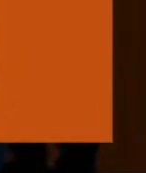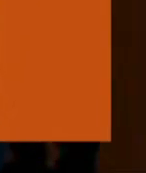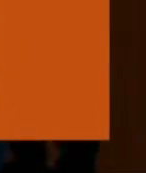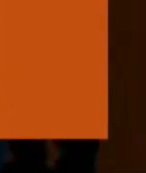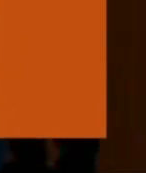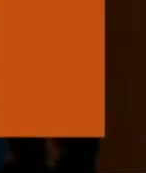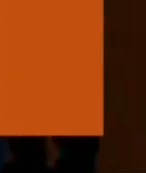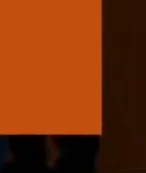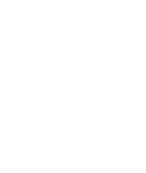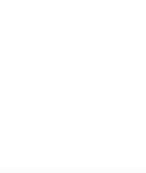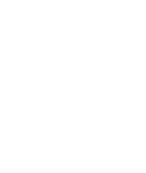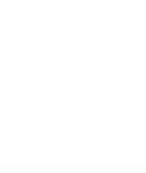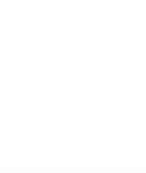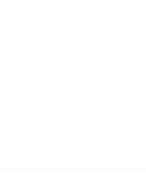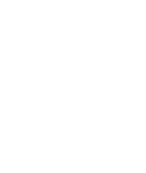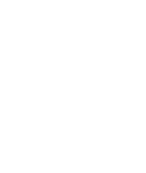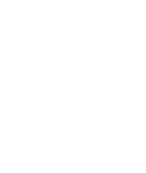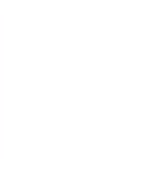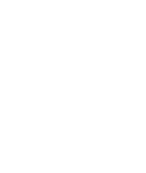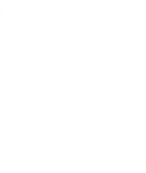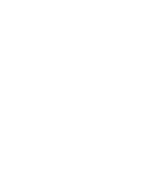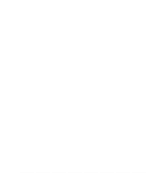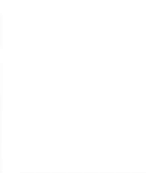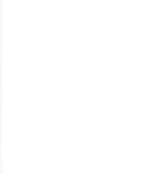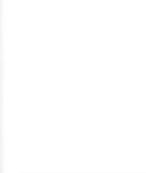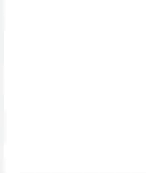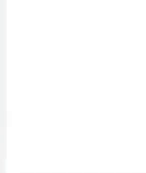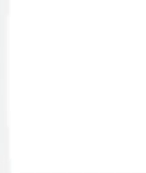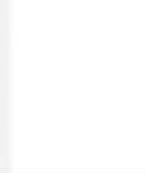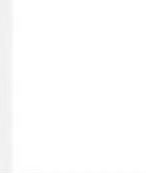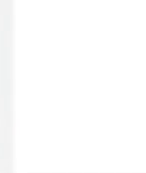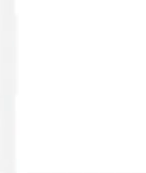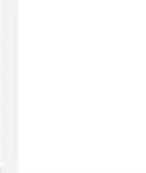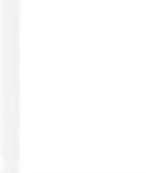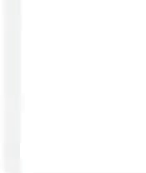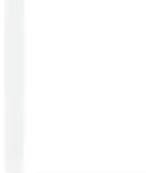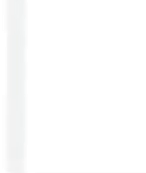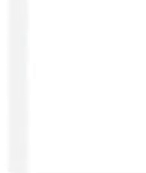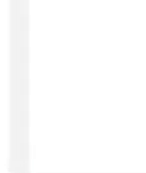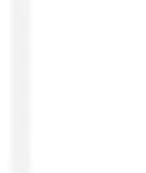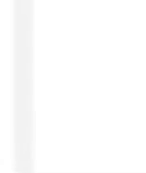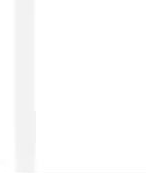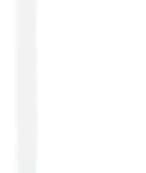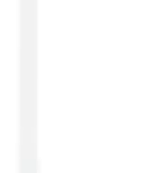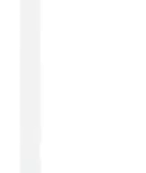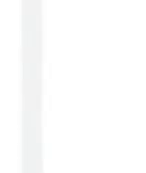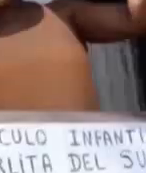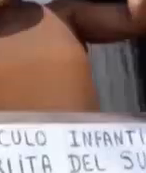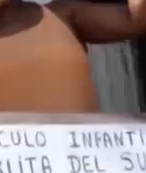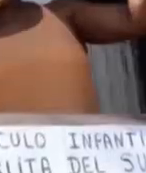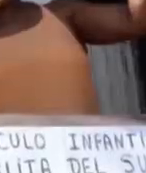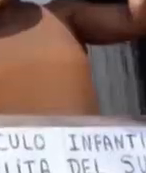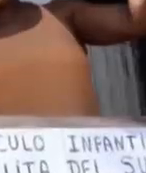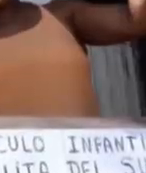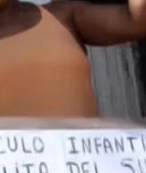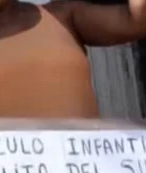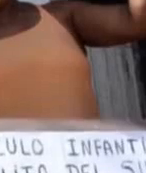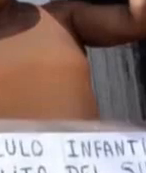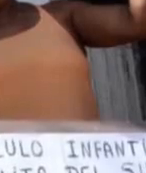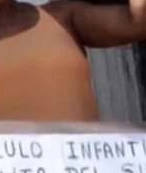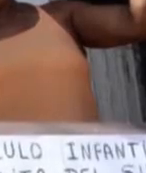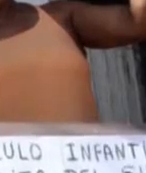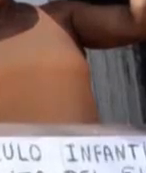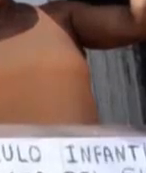versión 23 del proyecto. Una vez reunidos los criterios ciudadanos, se enviarán a la comisión redactora de la novedosa e